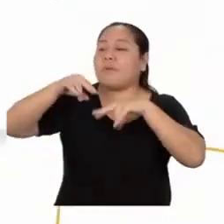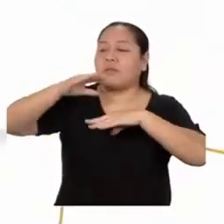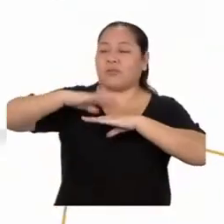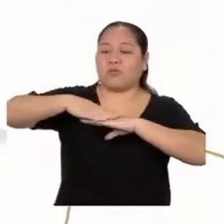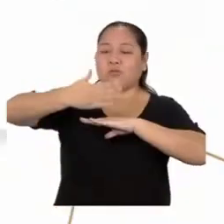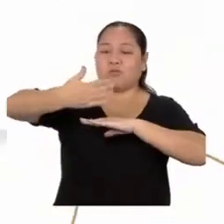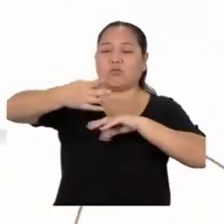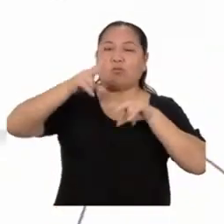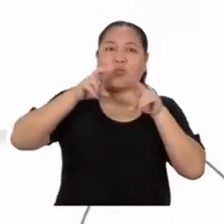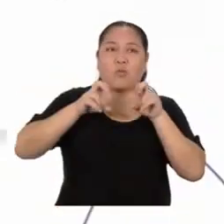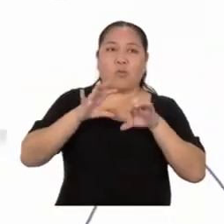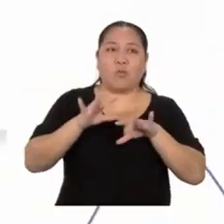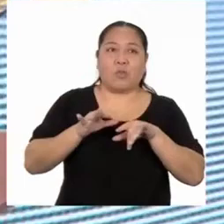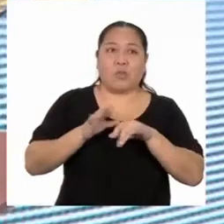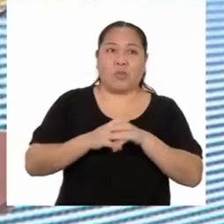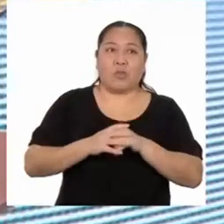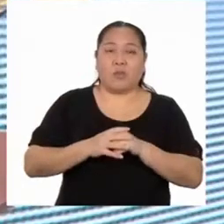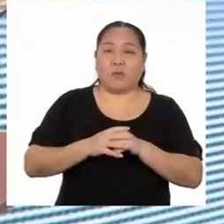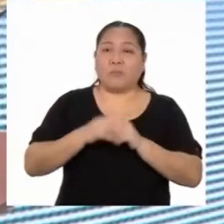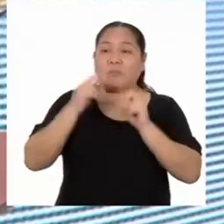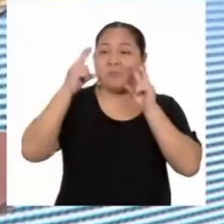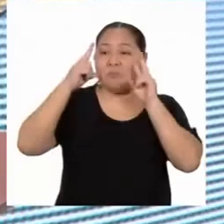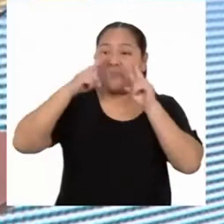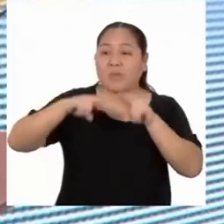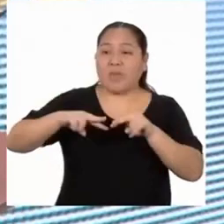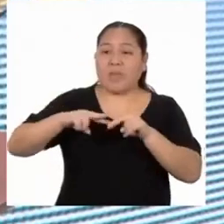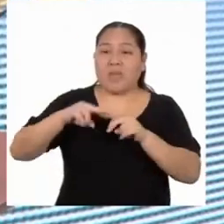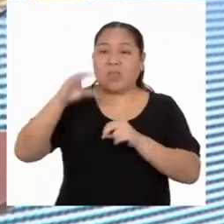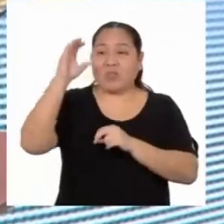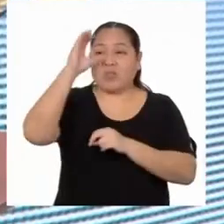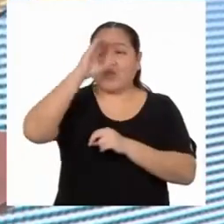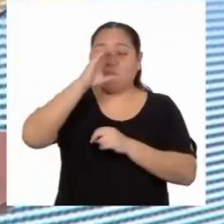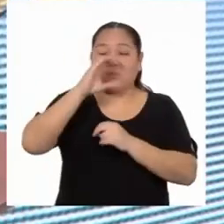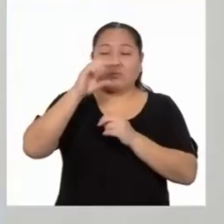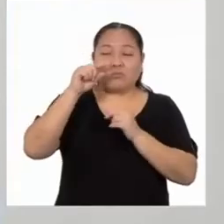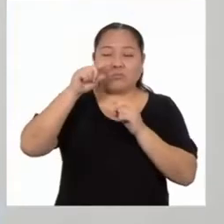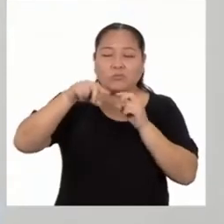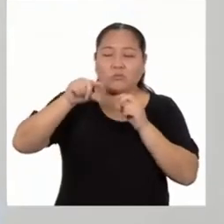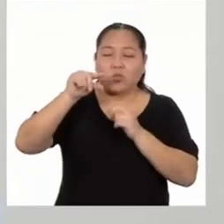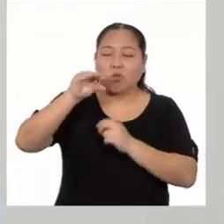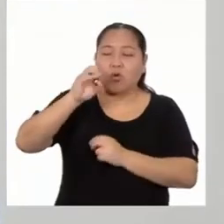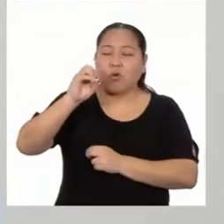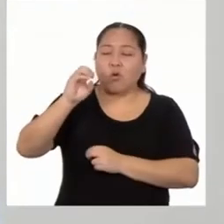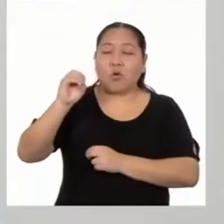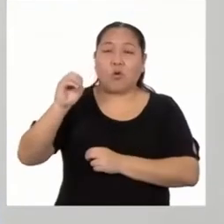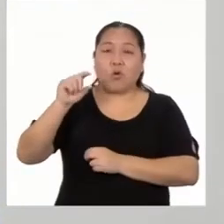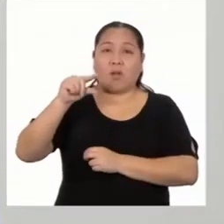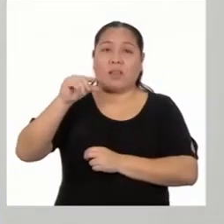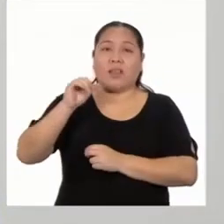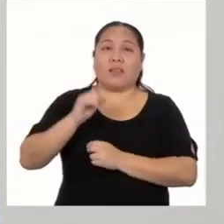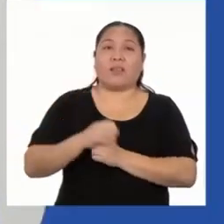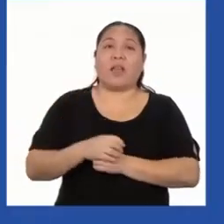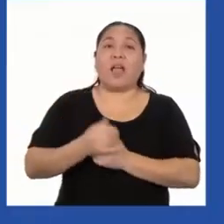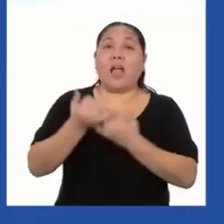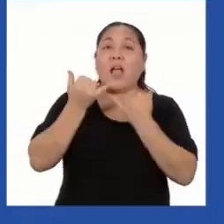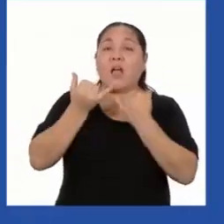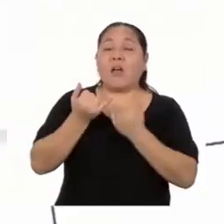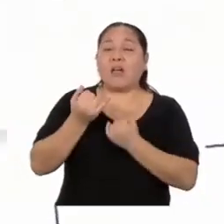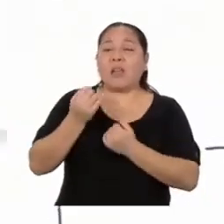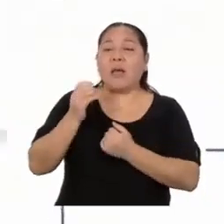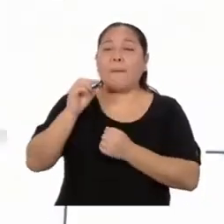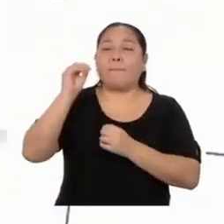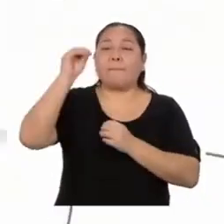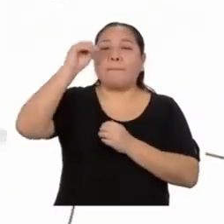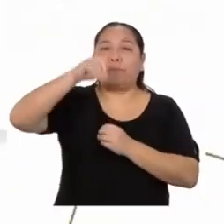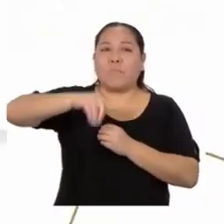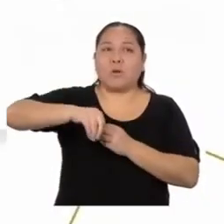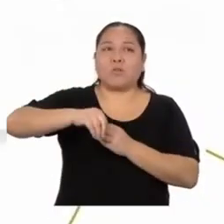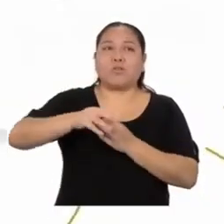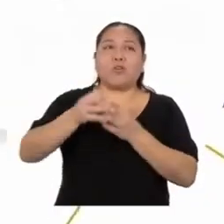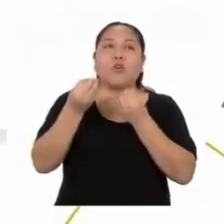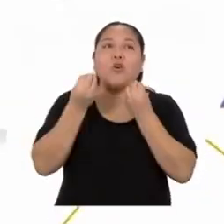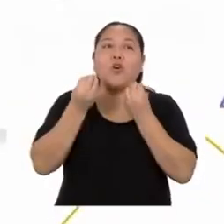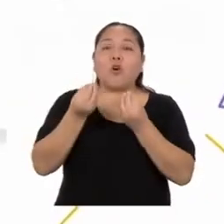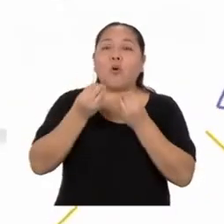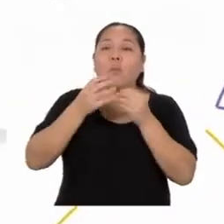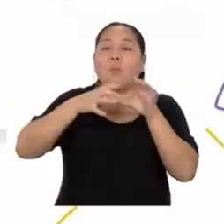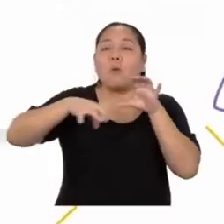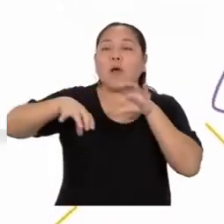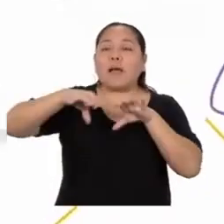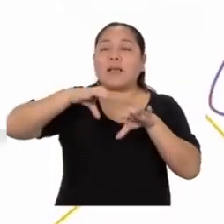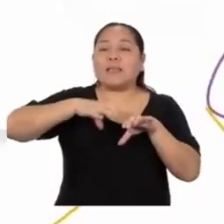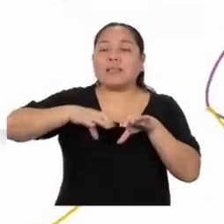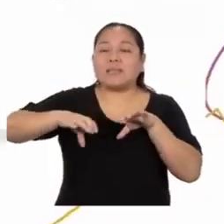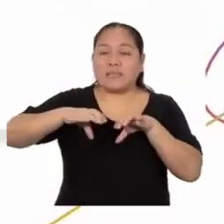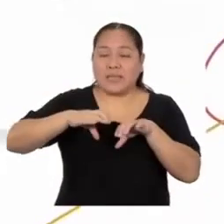Entra a tu buscador de internet. Heme aquí, otra vez. Ahora pon el buscador. ¿Cómo hacer una búsqueda